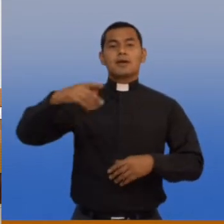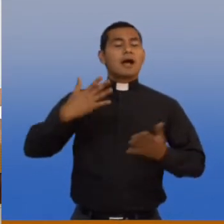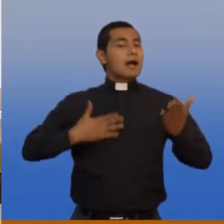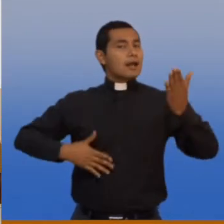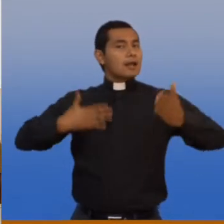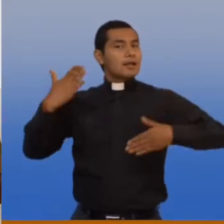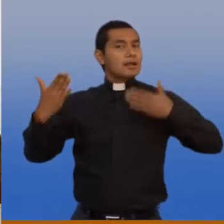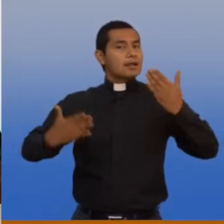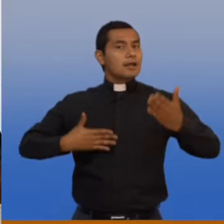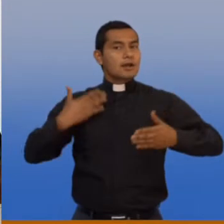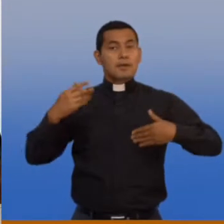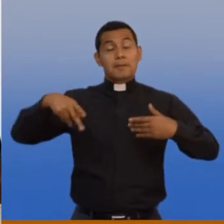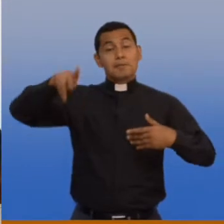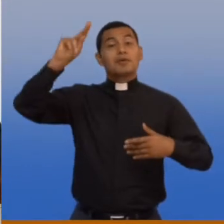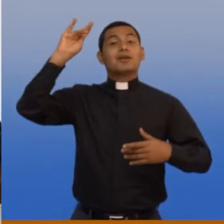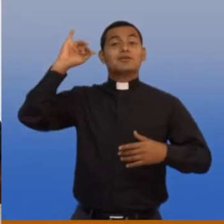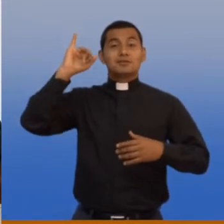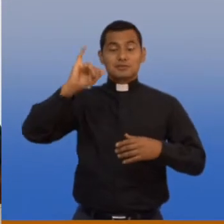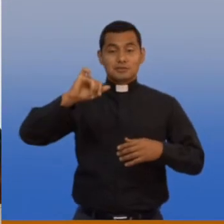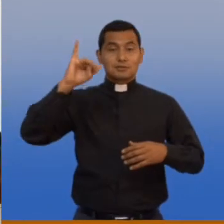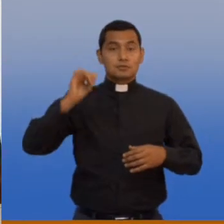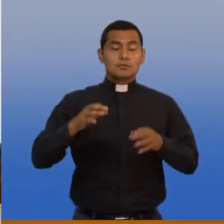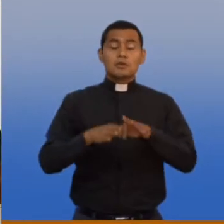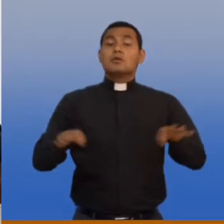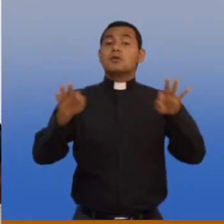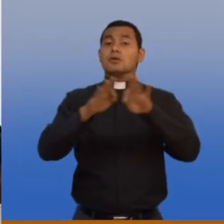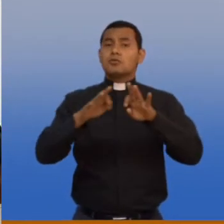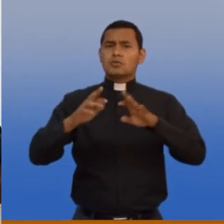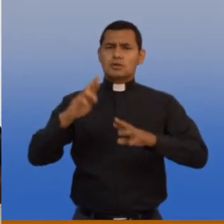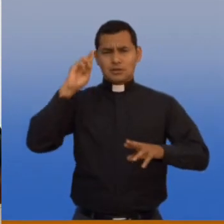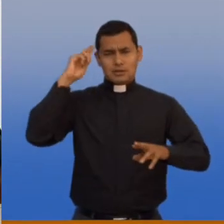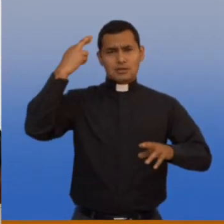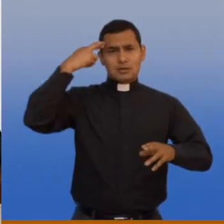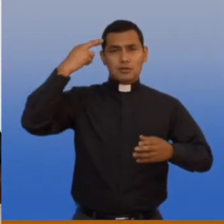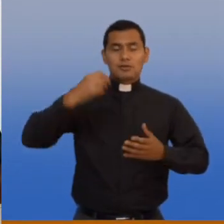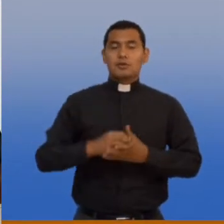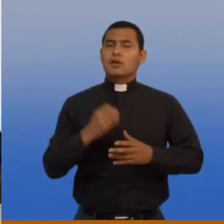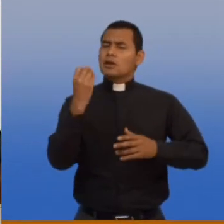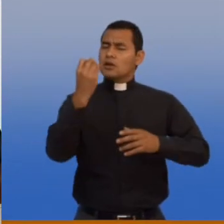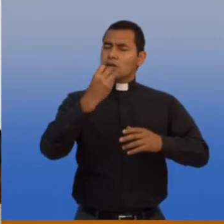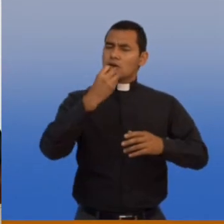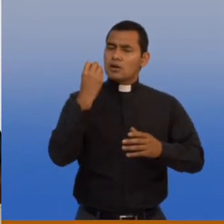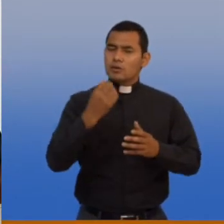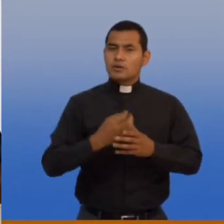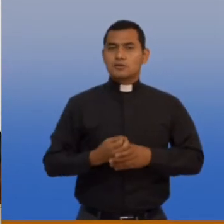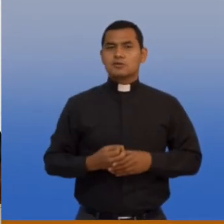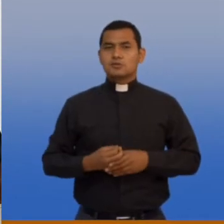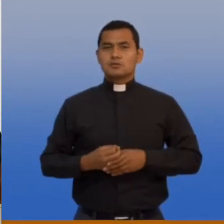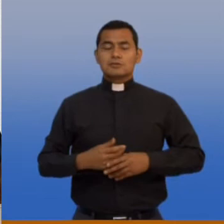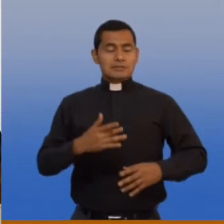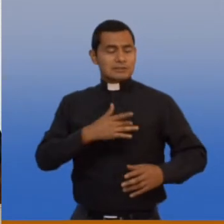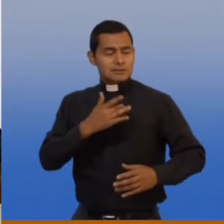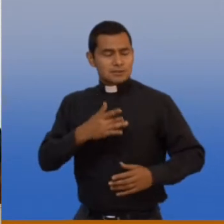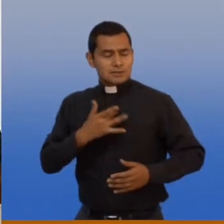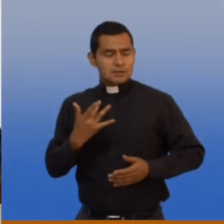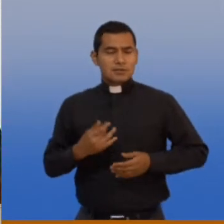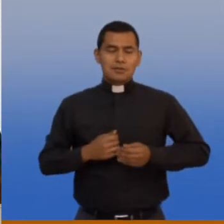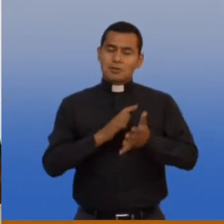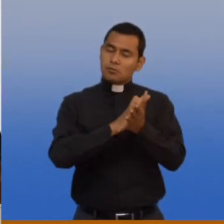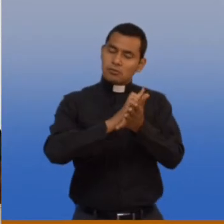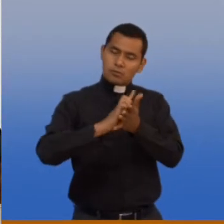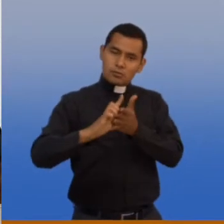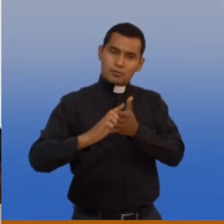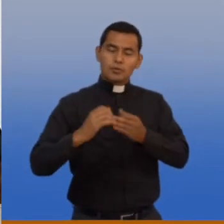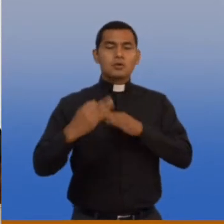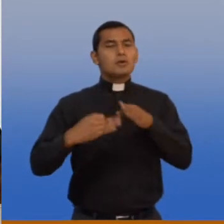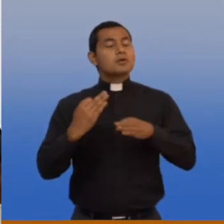la rutina diaria y que prevalezca el valor de nuestra fe, el valor de nuestra religiosidad, viviendo